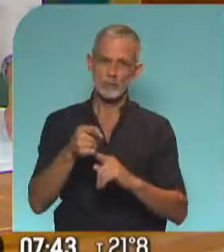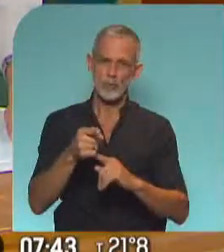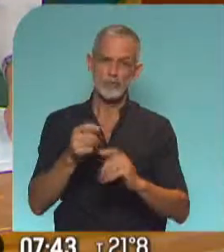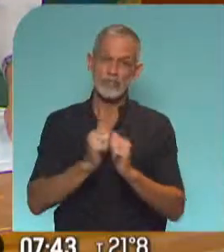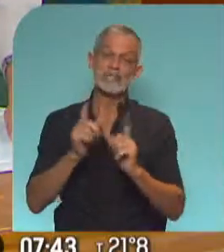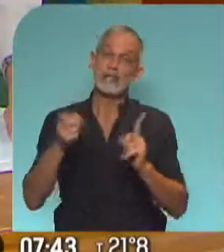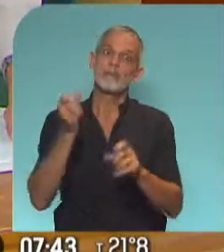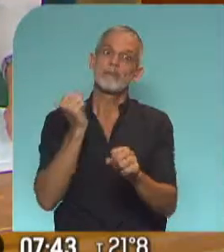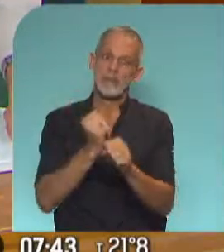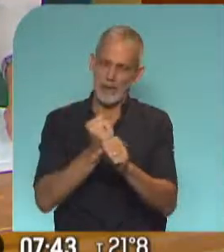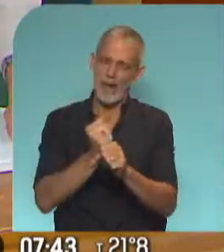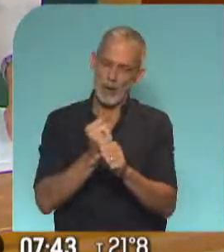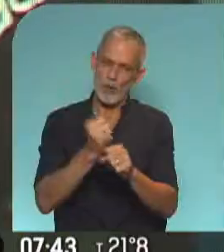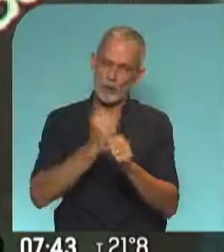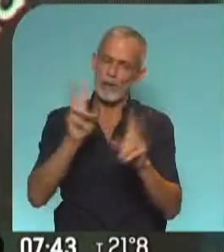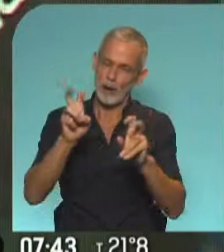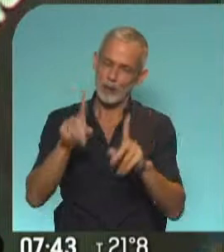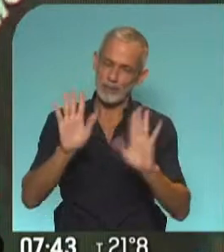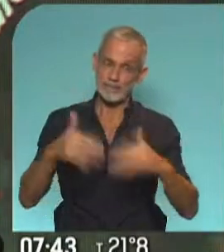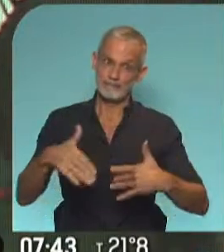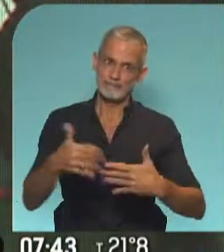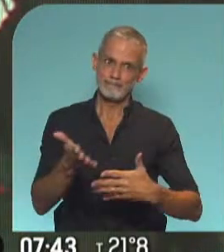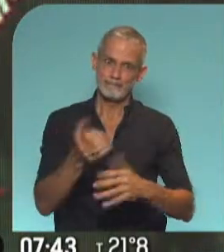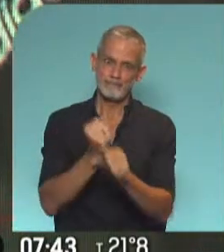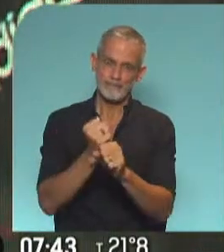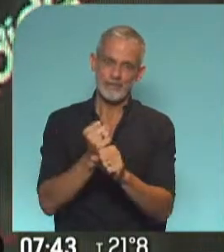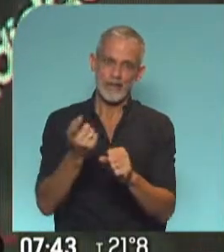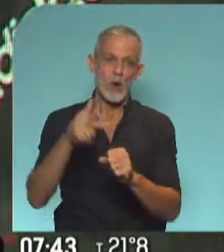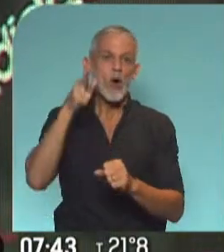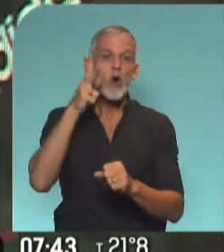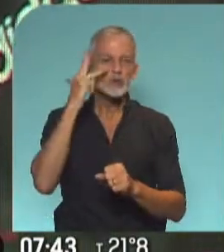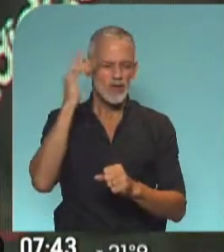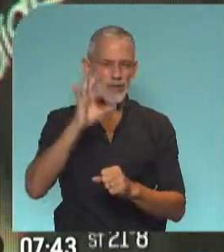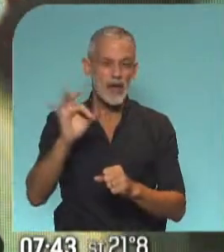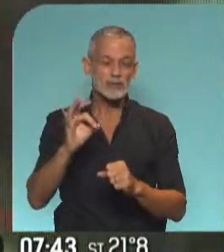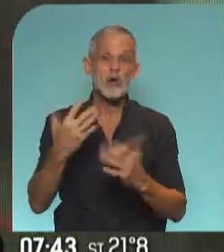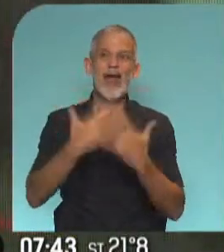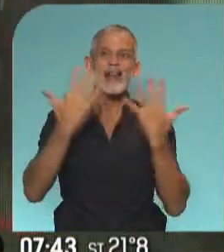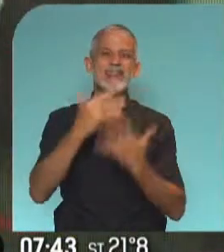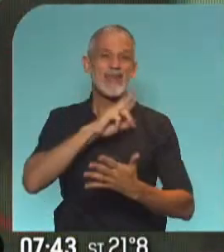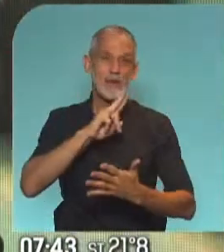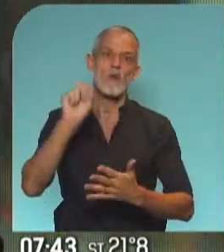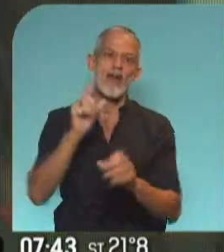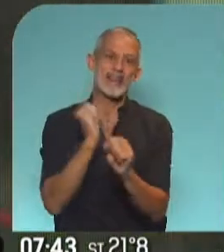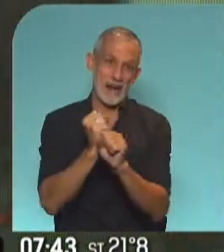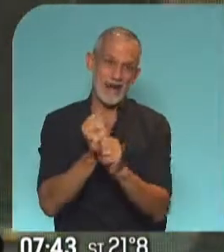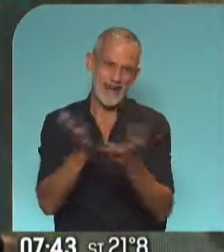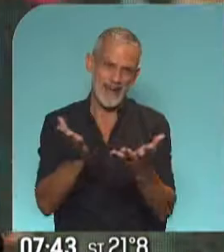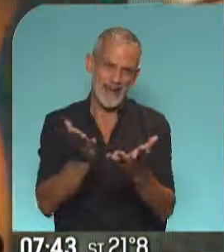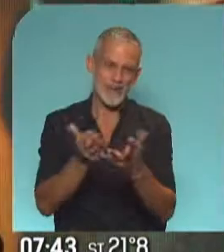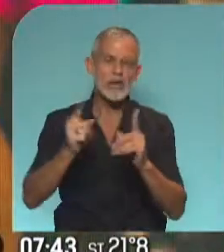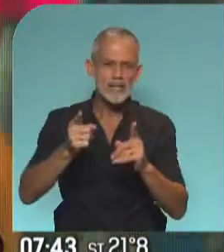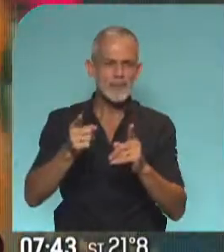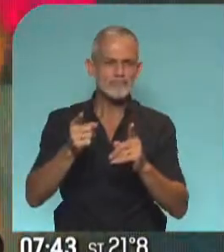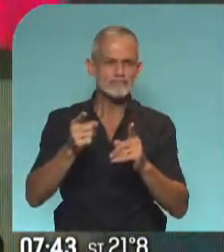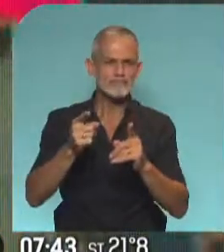tema trabajo también. Totalmente, bueno, porque hablamos, bueno, del espíritu del 8M, tiene que ver con el Día de la Mujer Trabajadora y también es un contexto